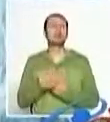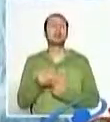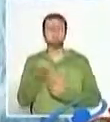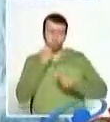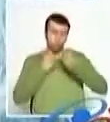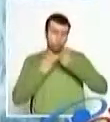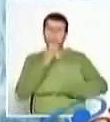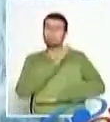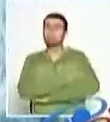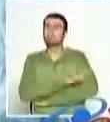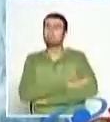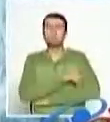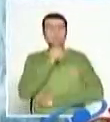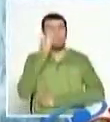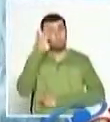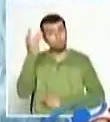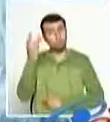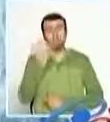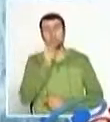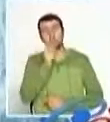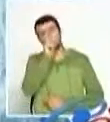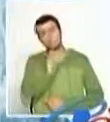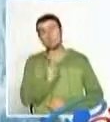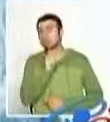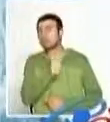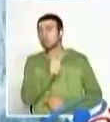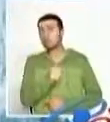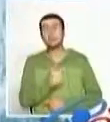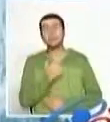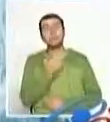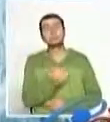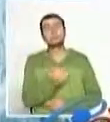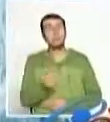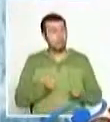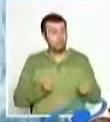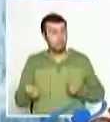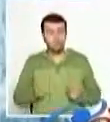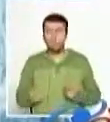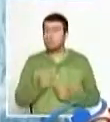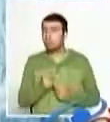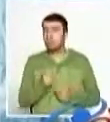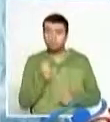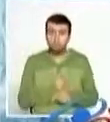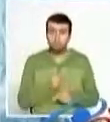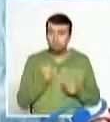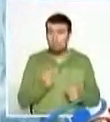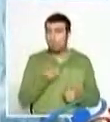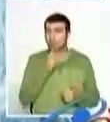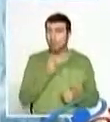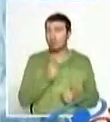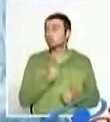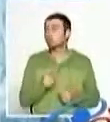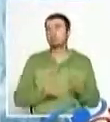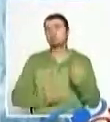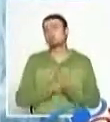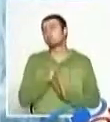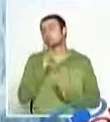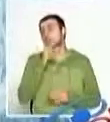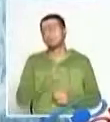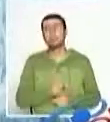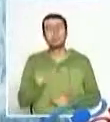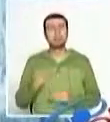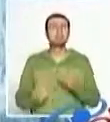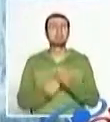racional, porque definitivamente si el paciente no entra en esa onda, el resultado no se obtiene. Y cuando empezamos a trabajar todos